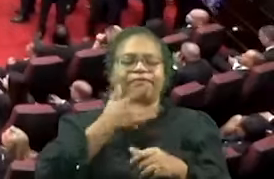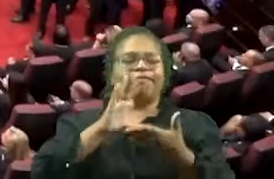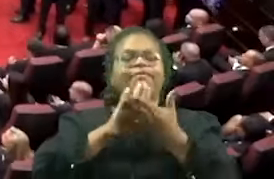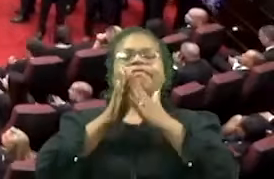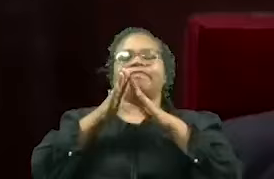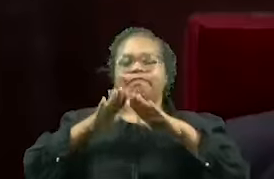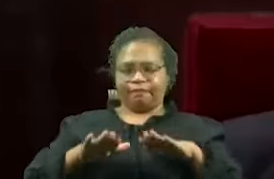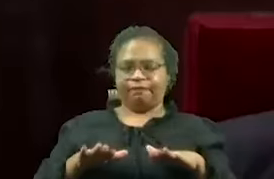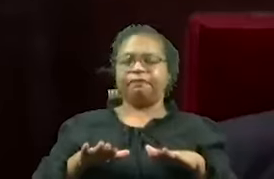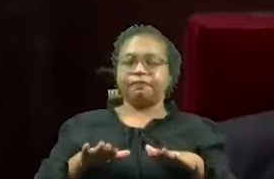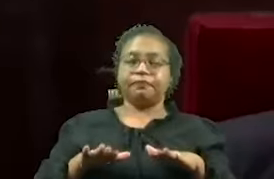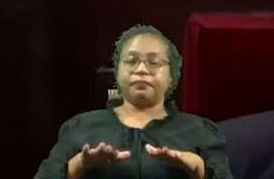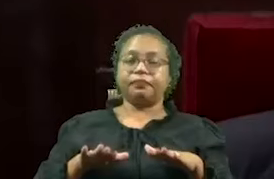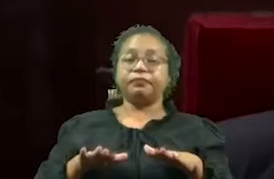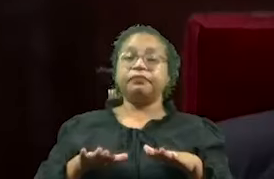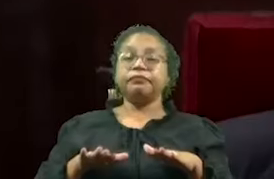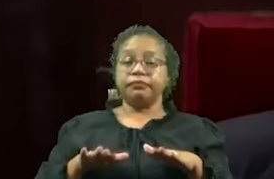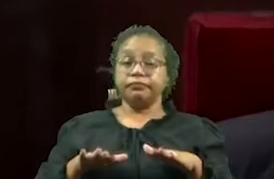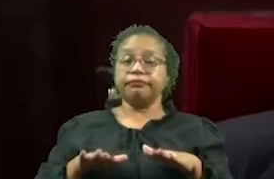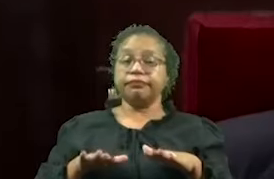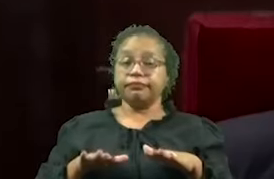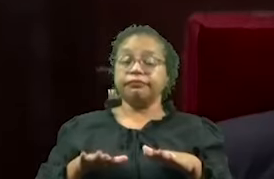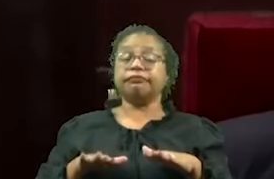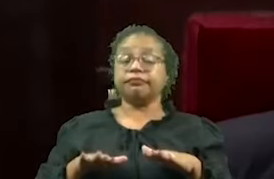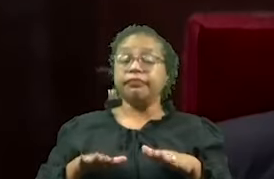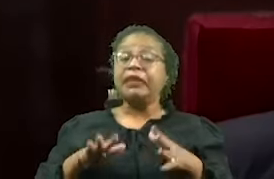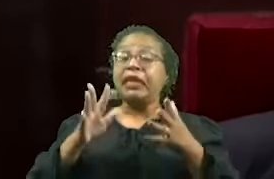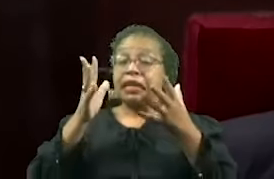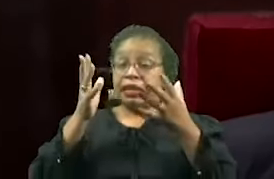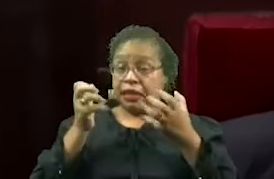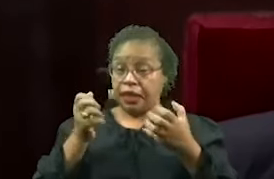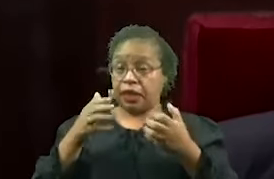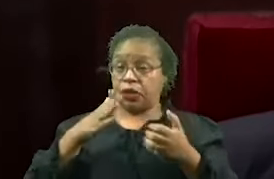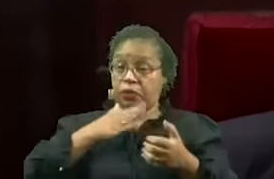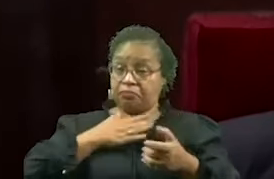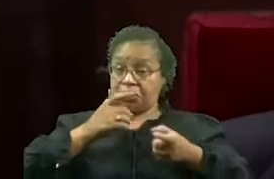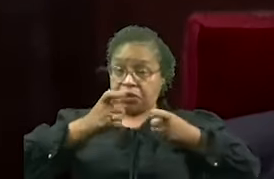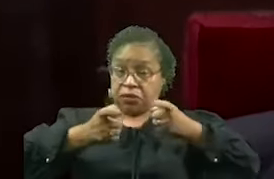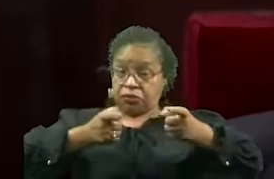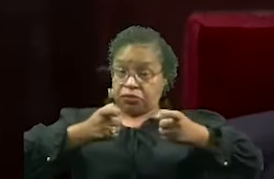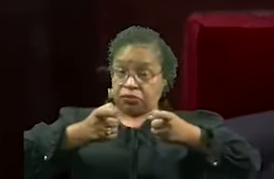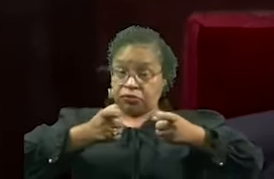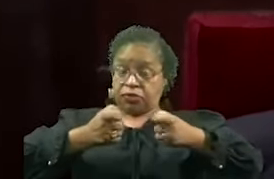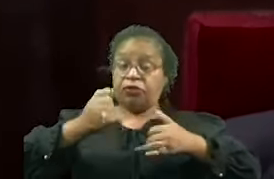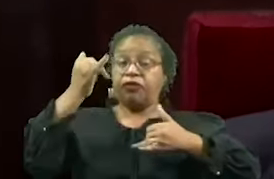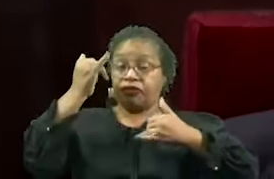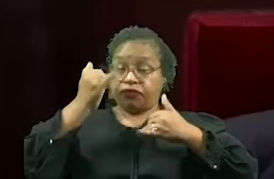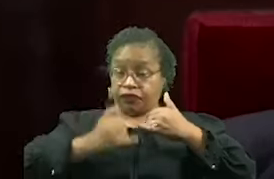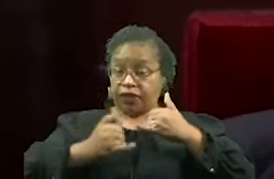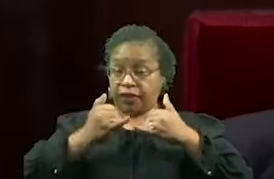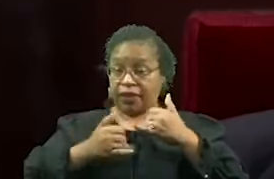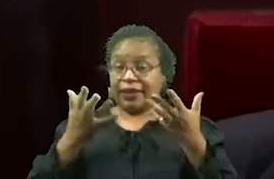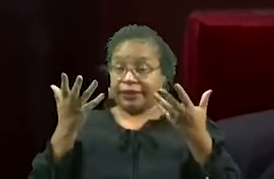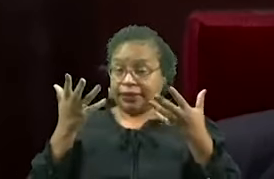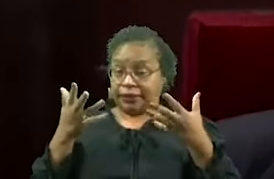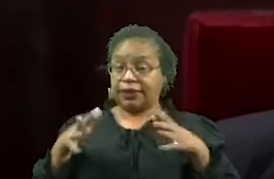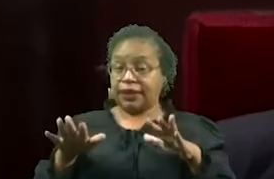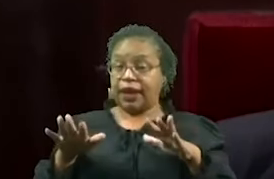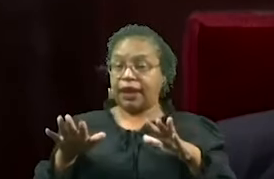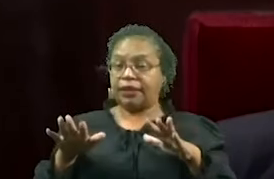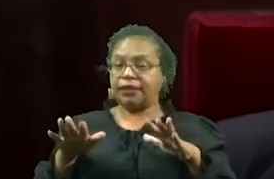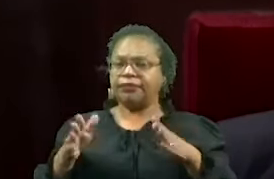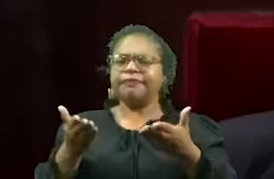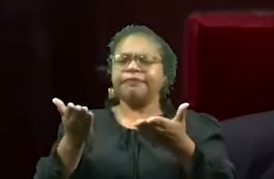dominicano quiero dejarles un país donde la Constitución sea inmutable en sus principios fundamentales